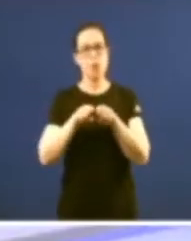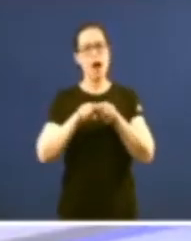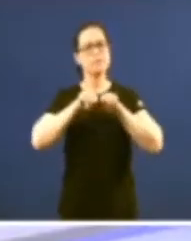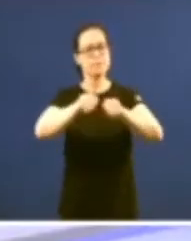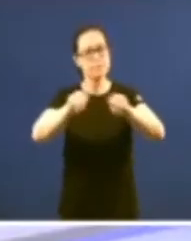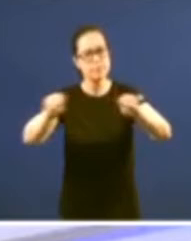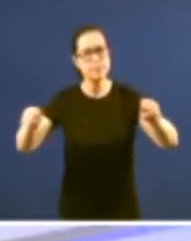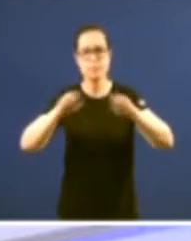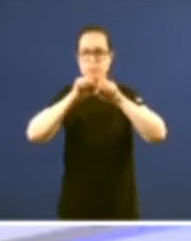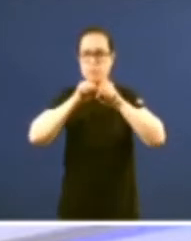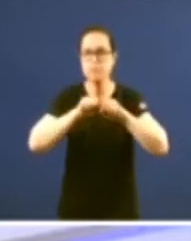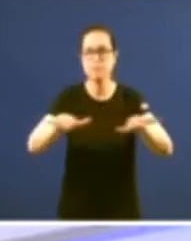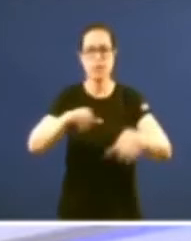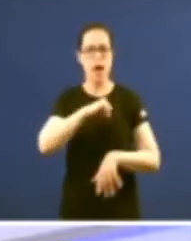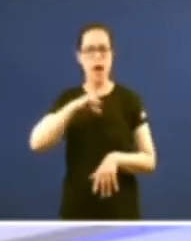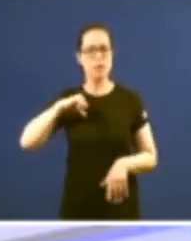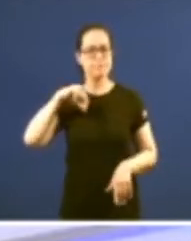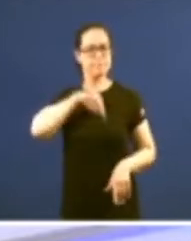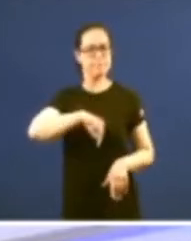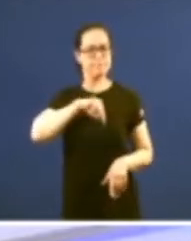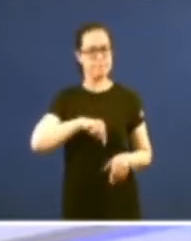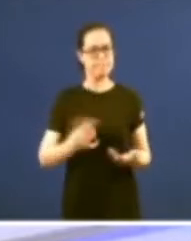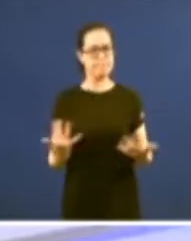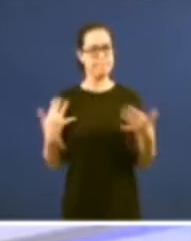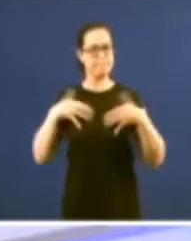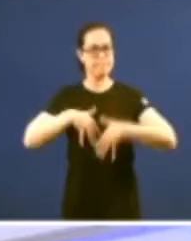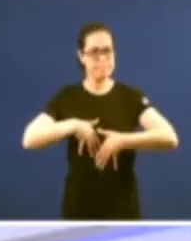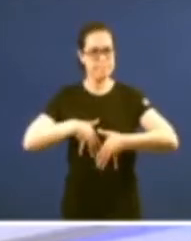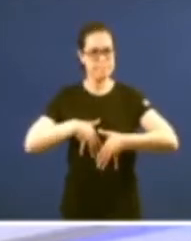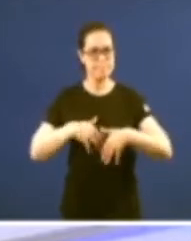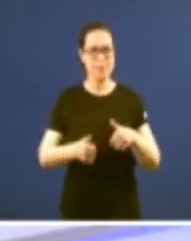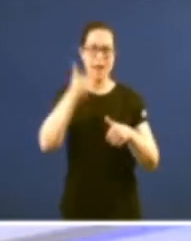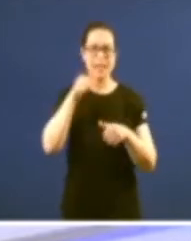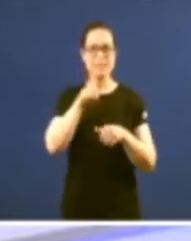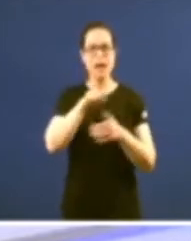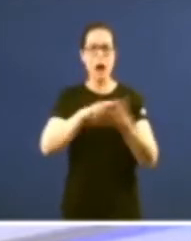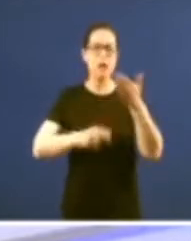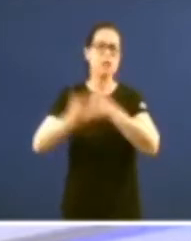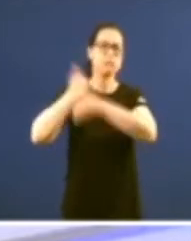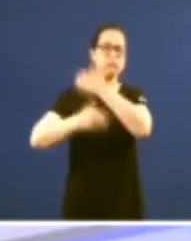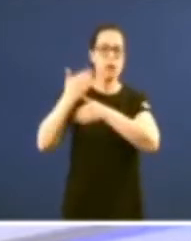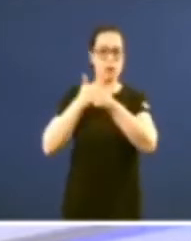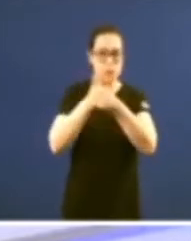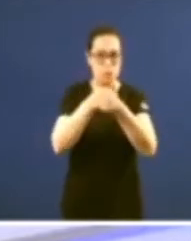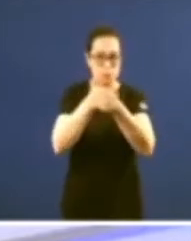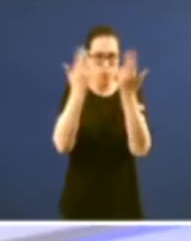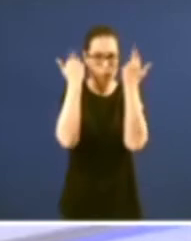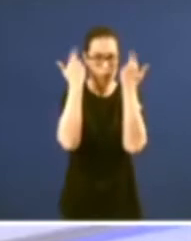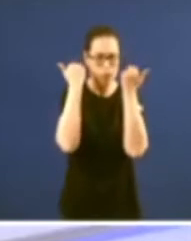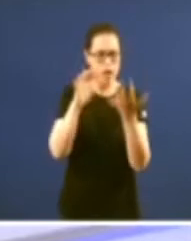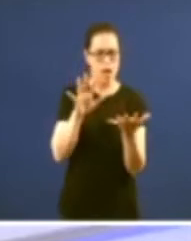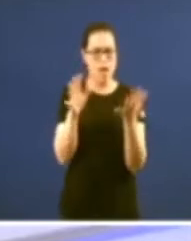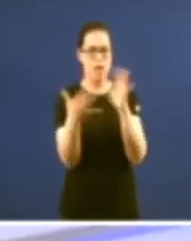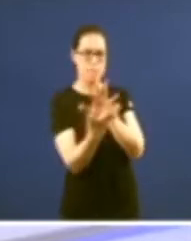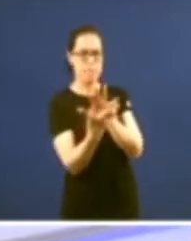autonomista, más desde un cierto seguidismo que se hacía en Galicia respecto de otras comunidades, antes que por convicción